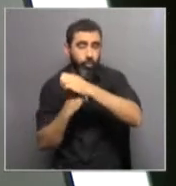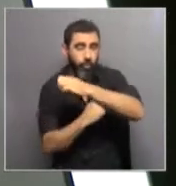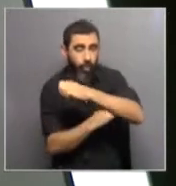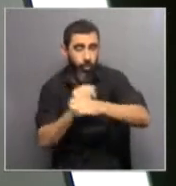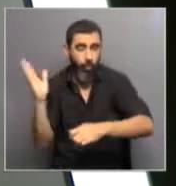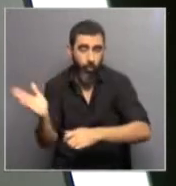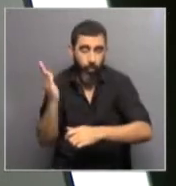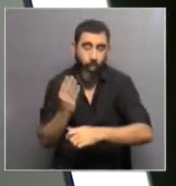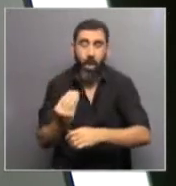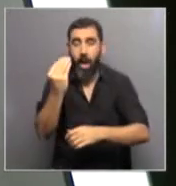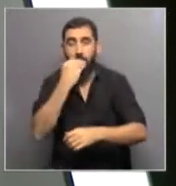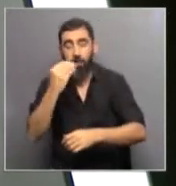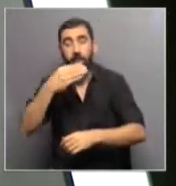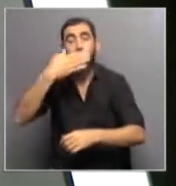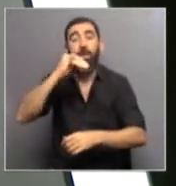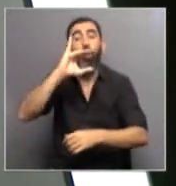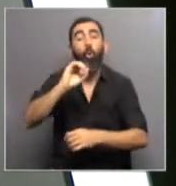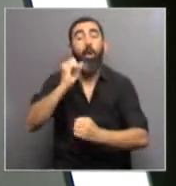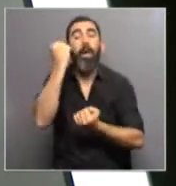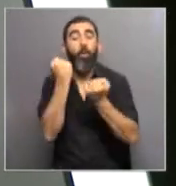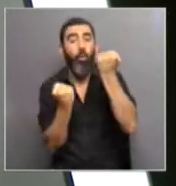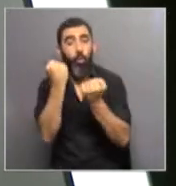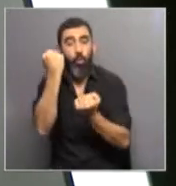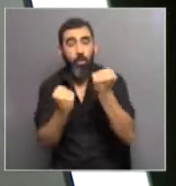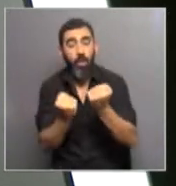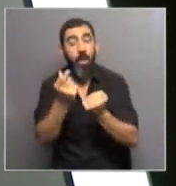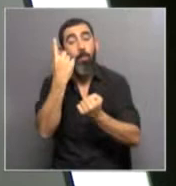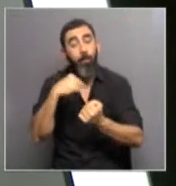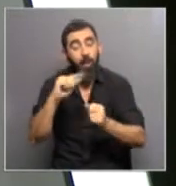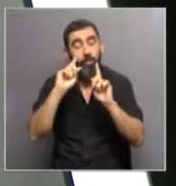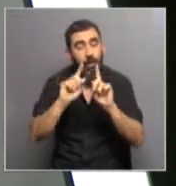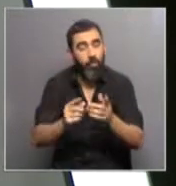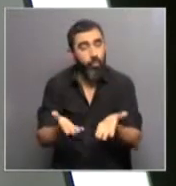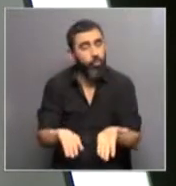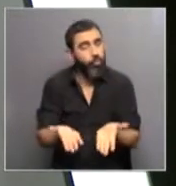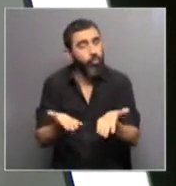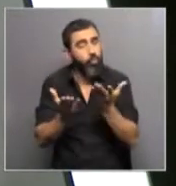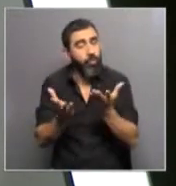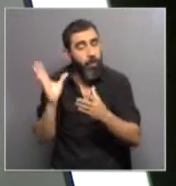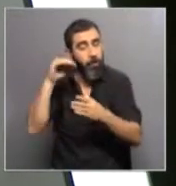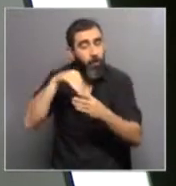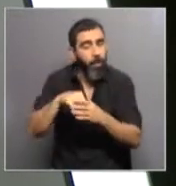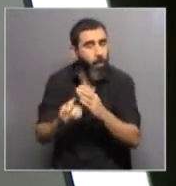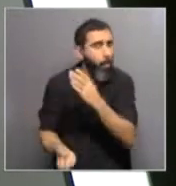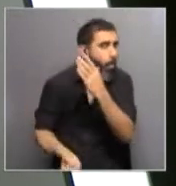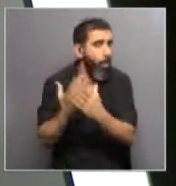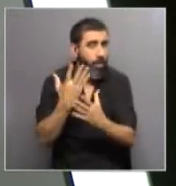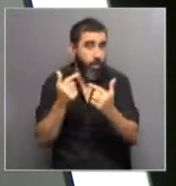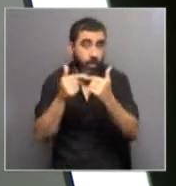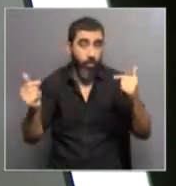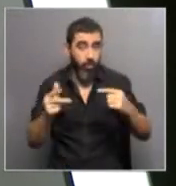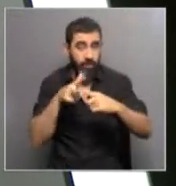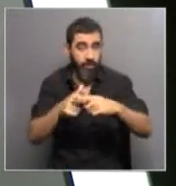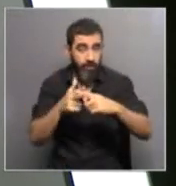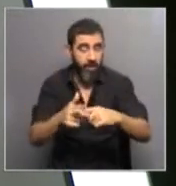producción de alimentos, bioeconomía, pero creciendo en rendimientos e incorporando las más modernas herramientas